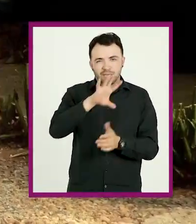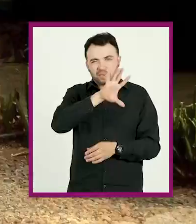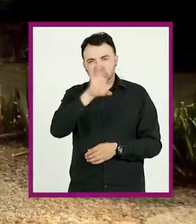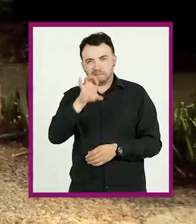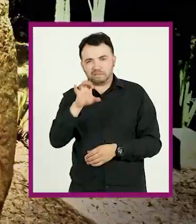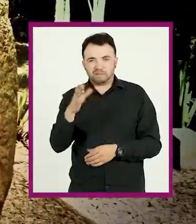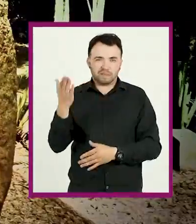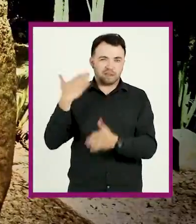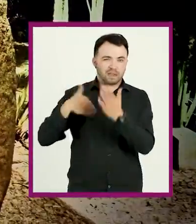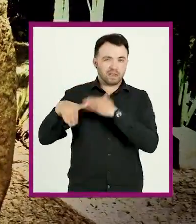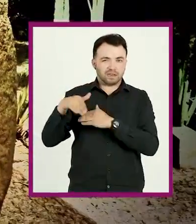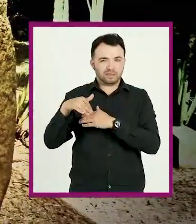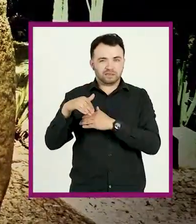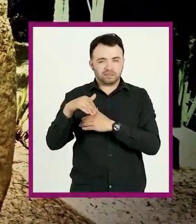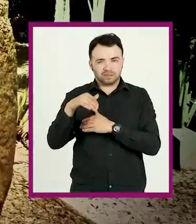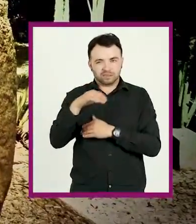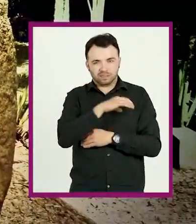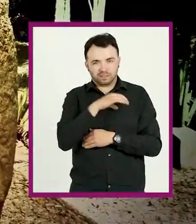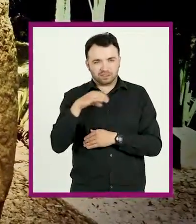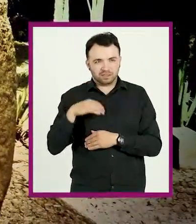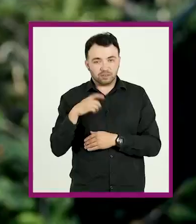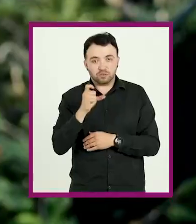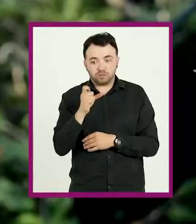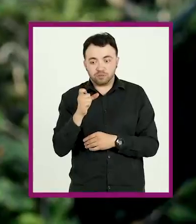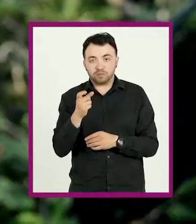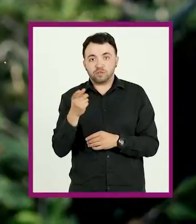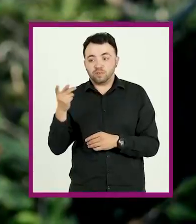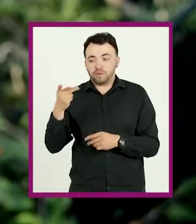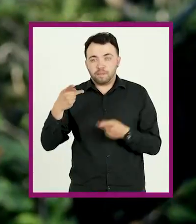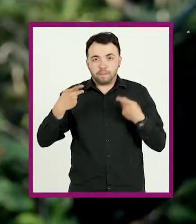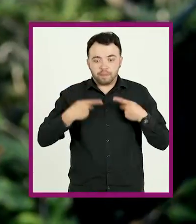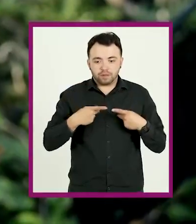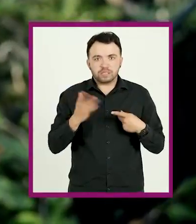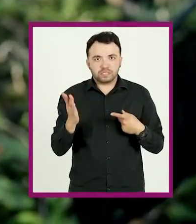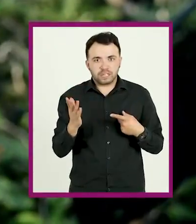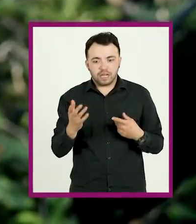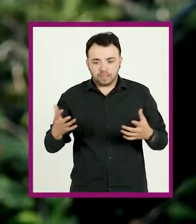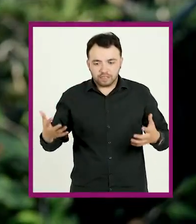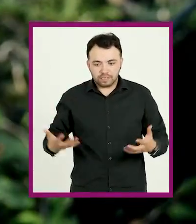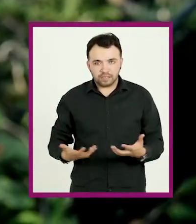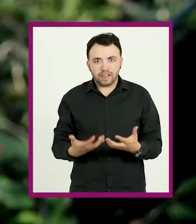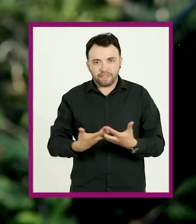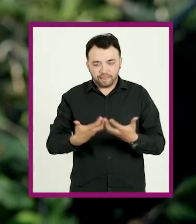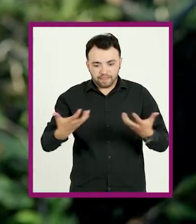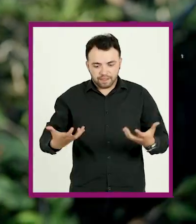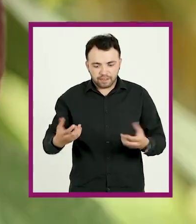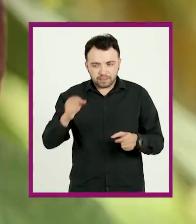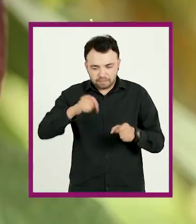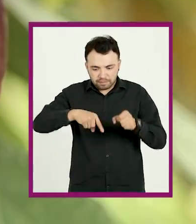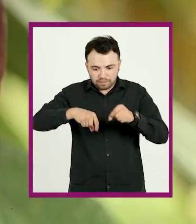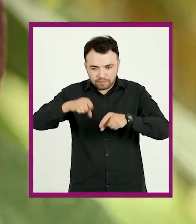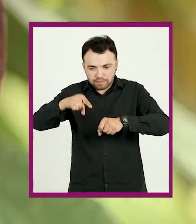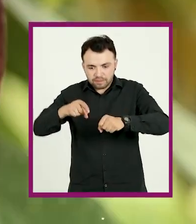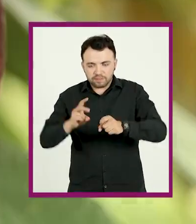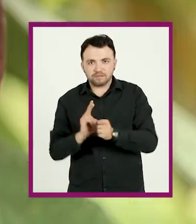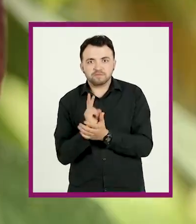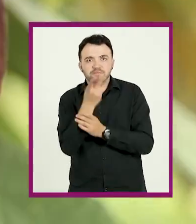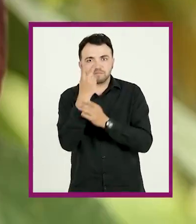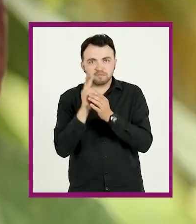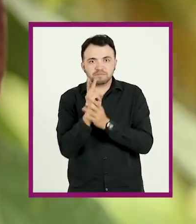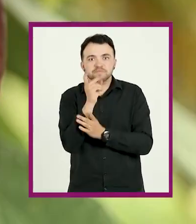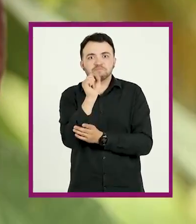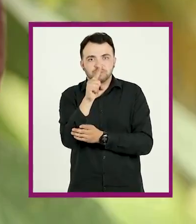a.C., los olmecas ya cultivaban extensamente el árbol del cacao para consumir su fruto en asentamientos